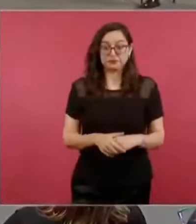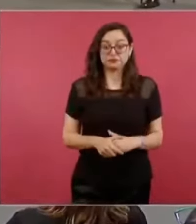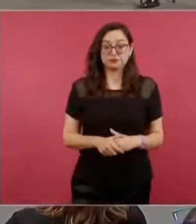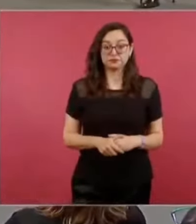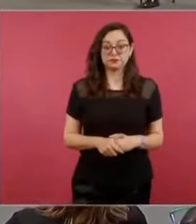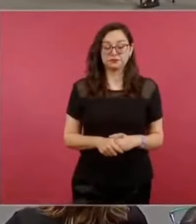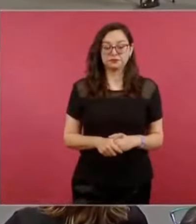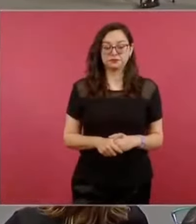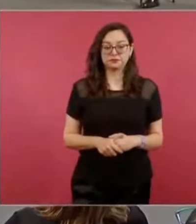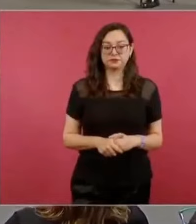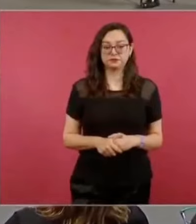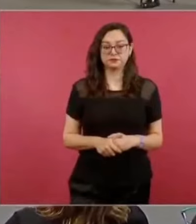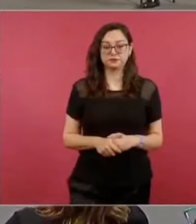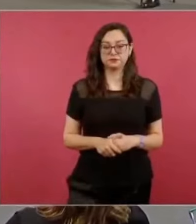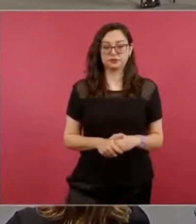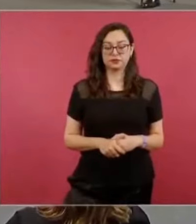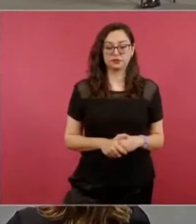El desafío